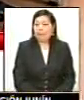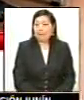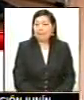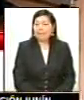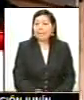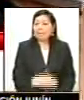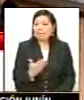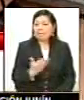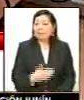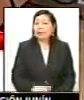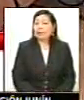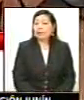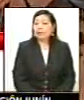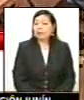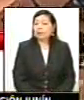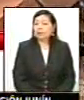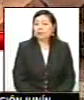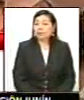pedido del congresista Galarreta.